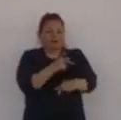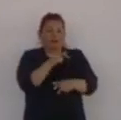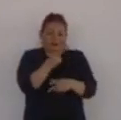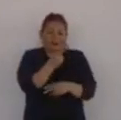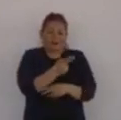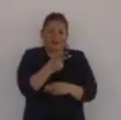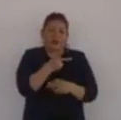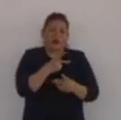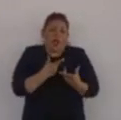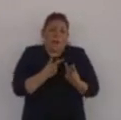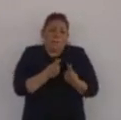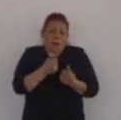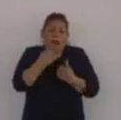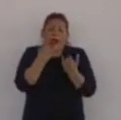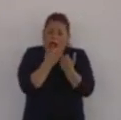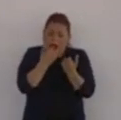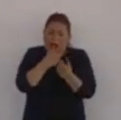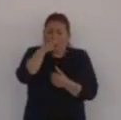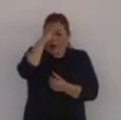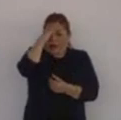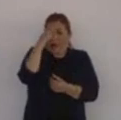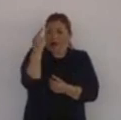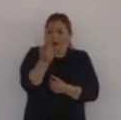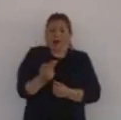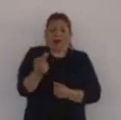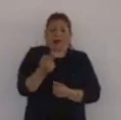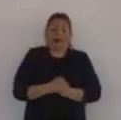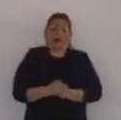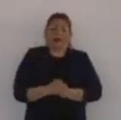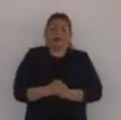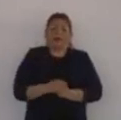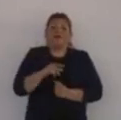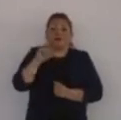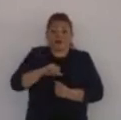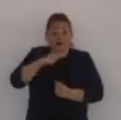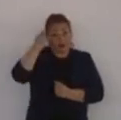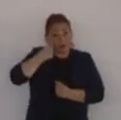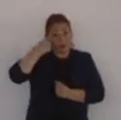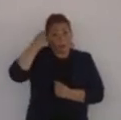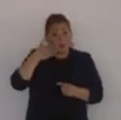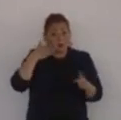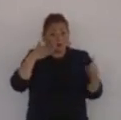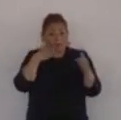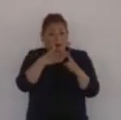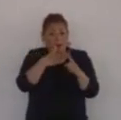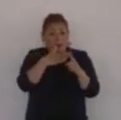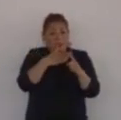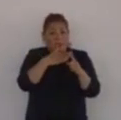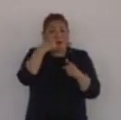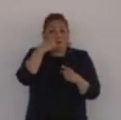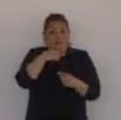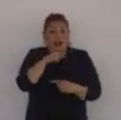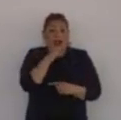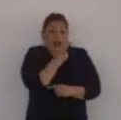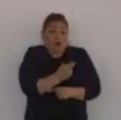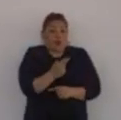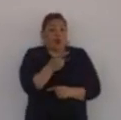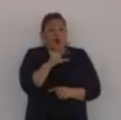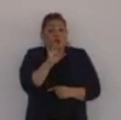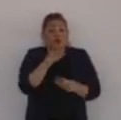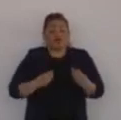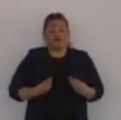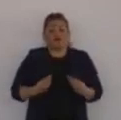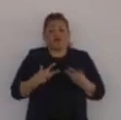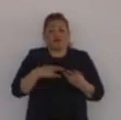familia, pues es momento también que piensen en ustedes. Y esta pensión está dedicada para que ustedes